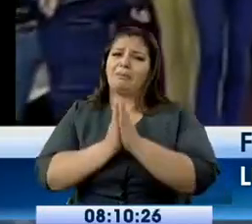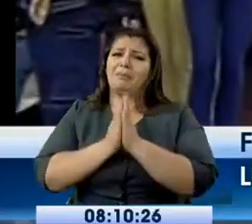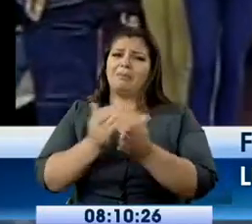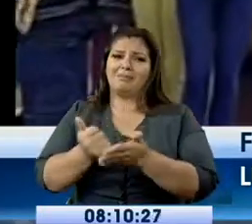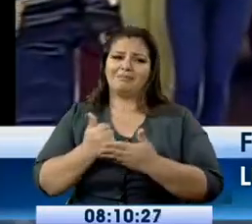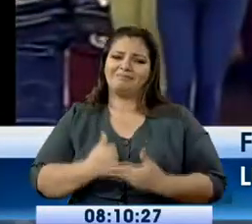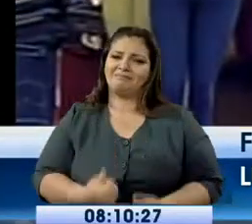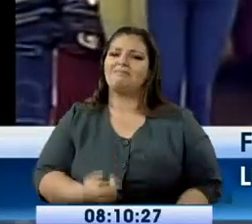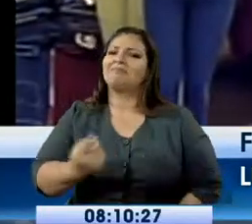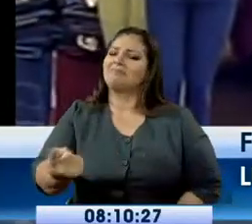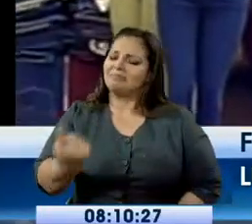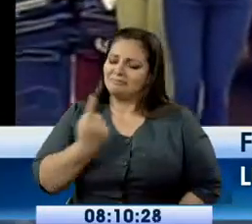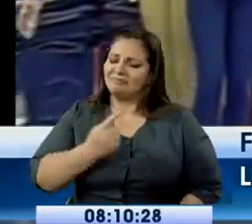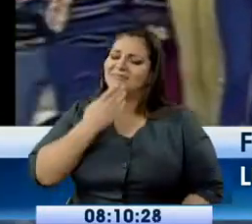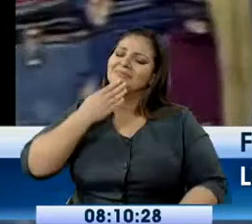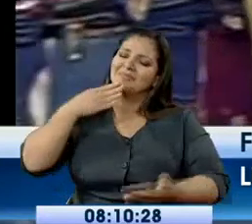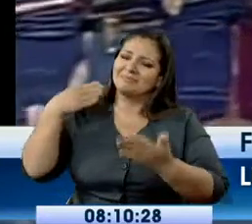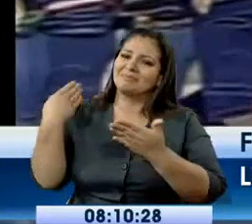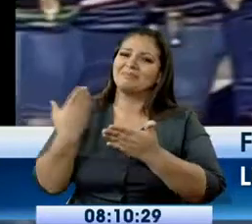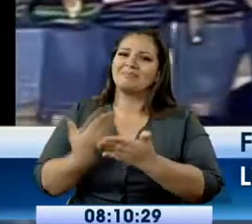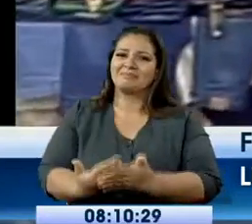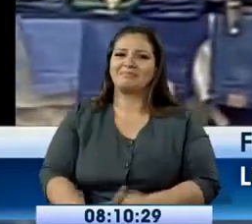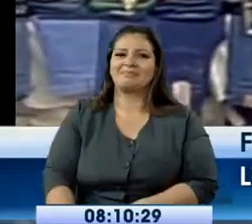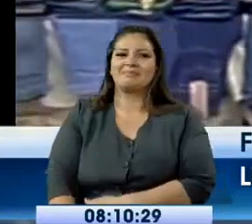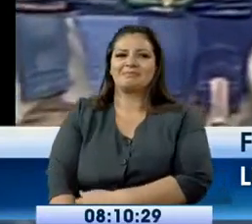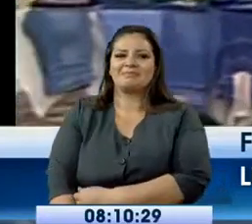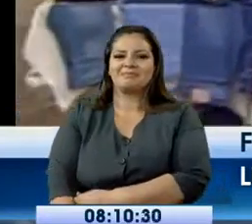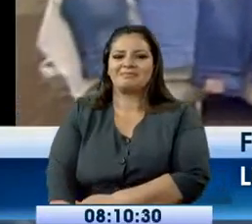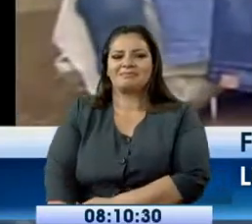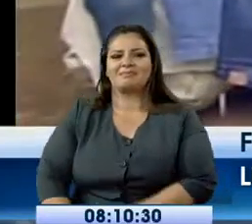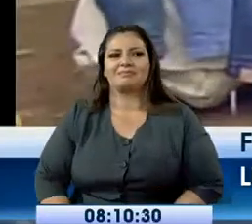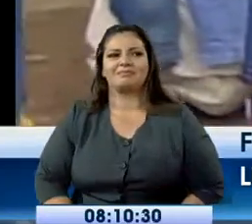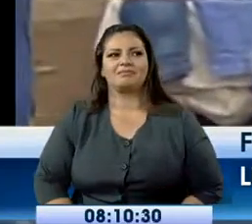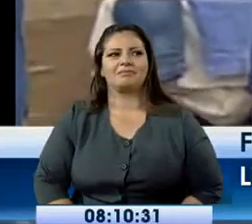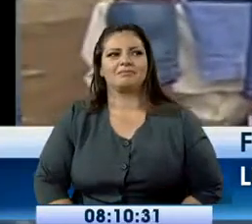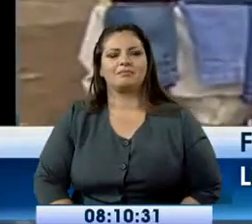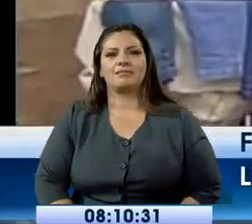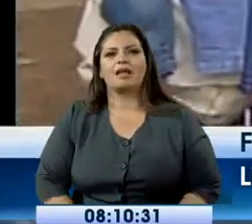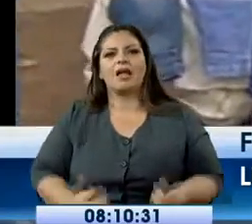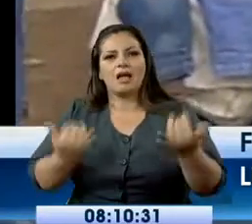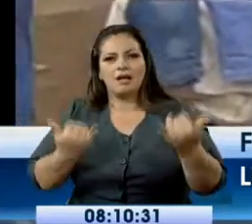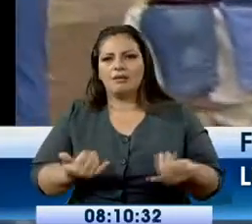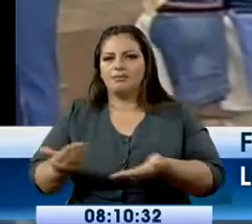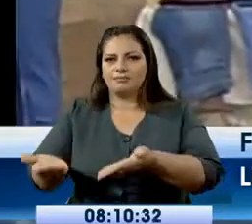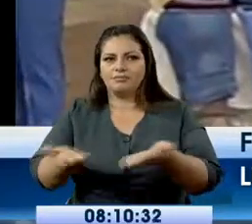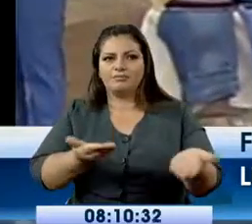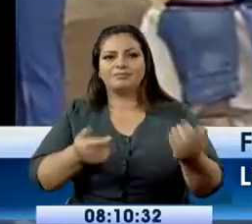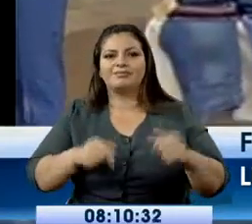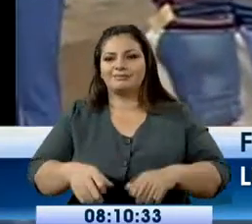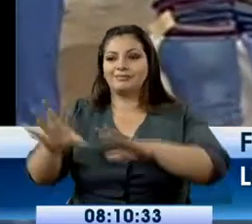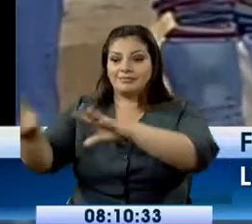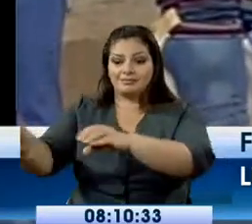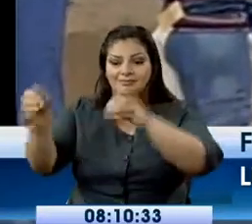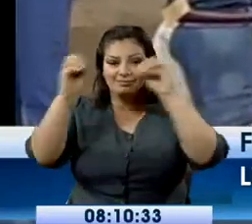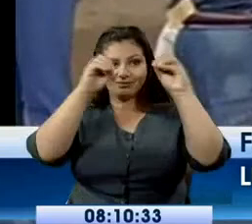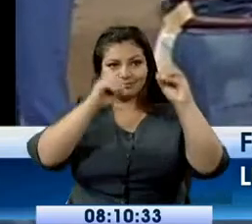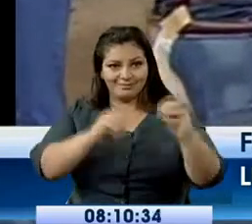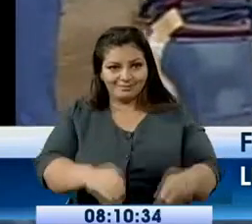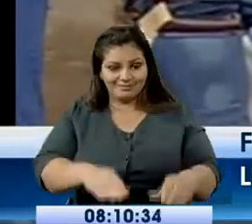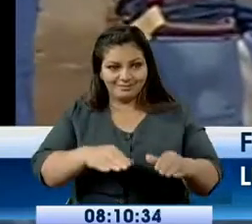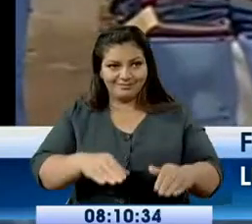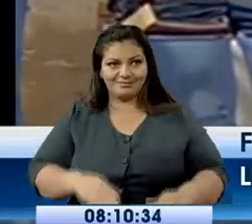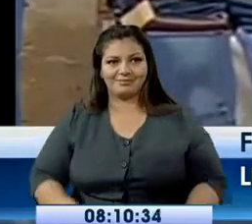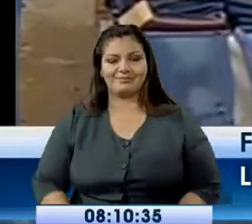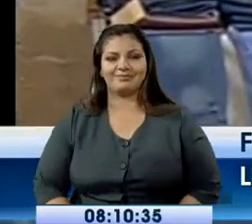muchísimo su presencia, que nos ayude de nuevo a mostrar dónde estamos de nuevo ahora. Es un sitio que